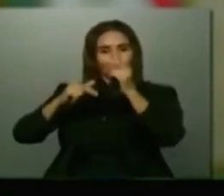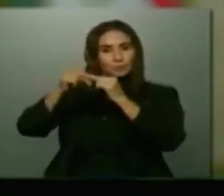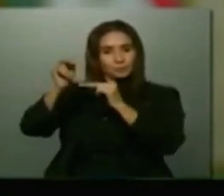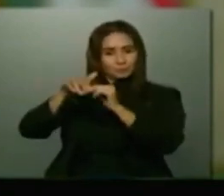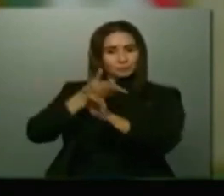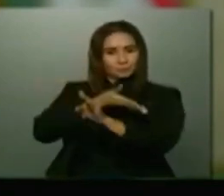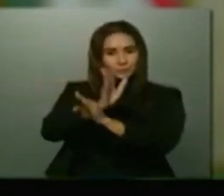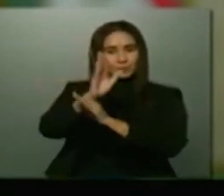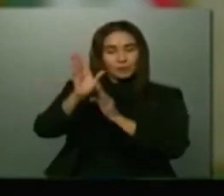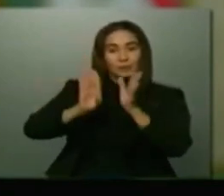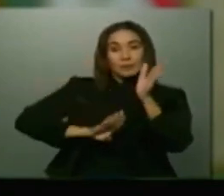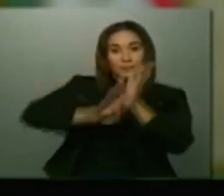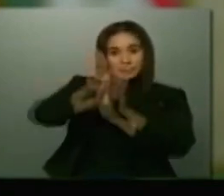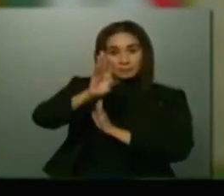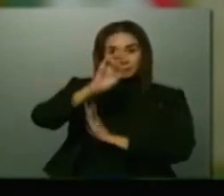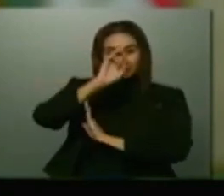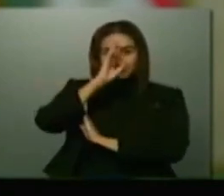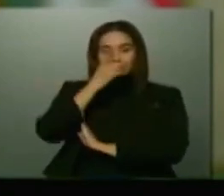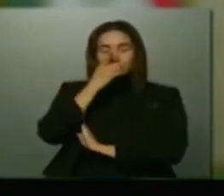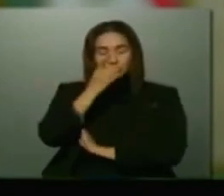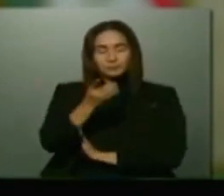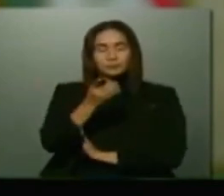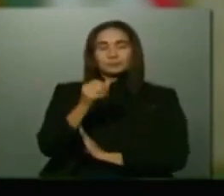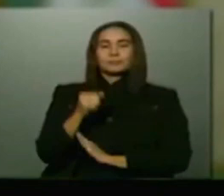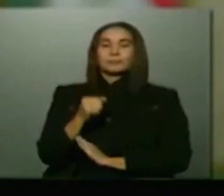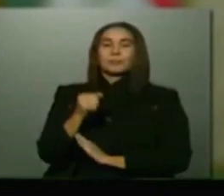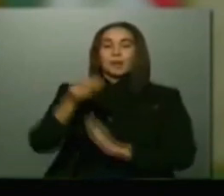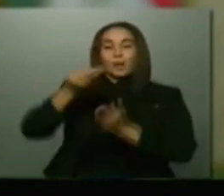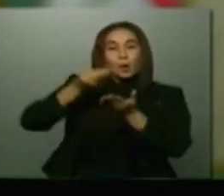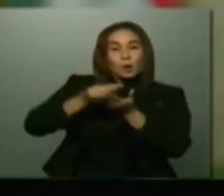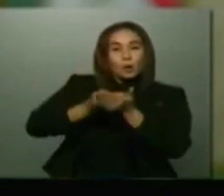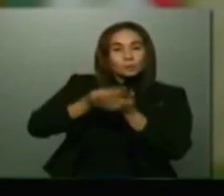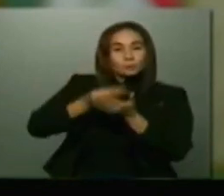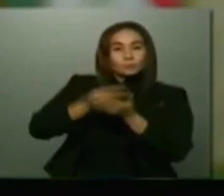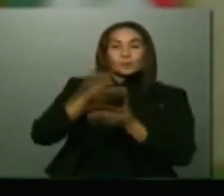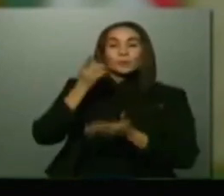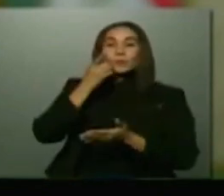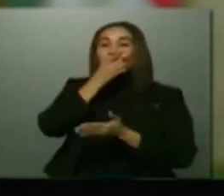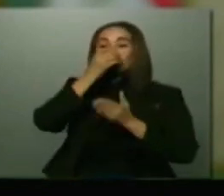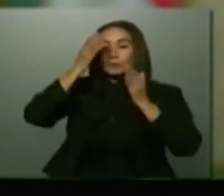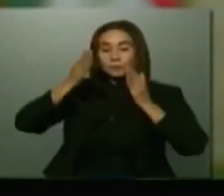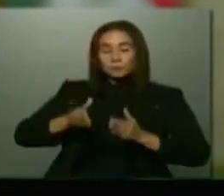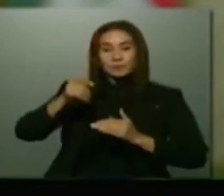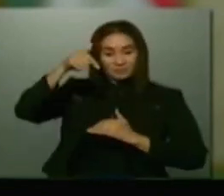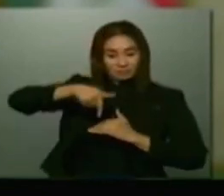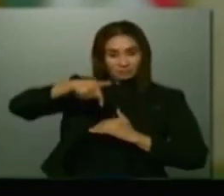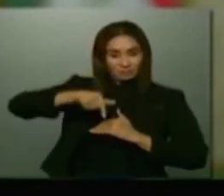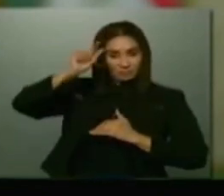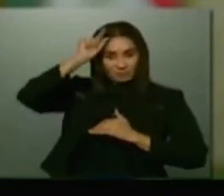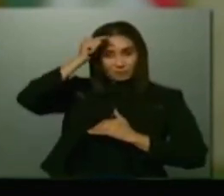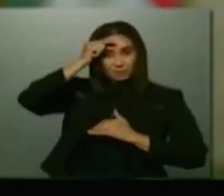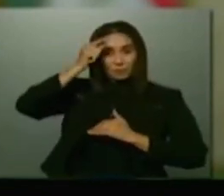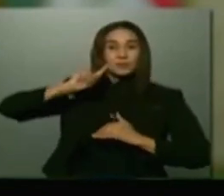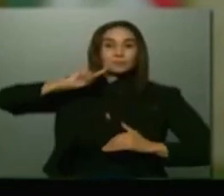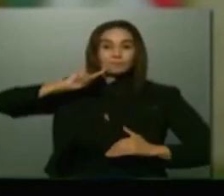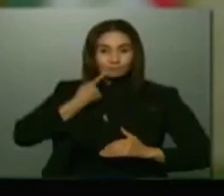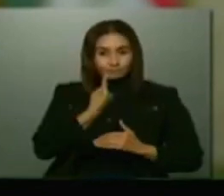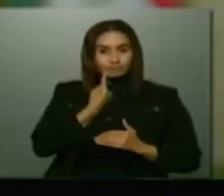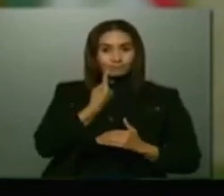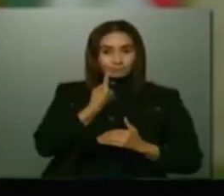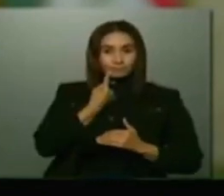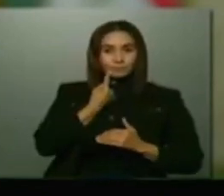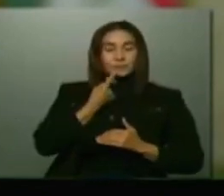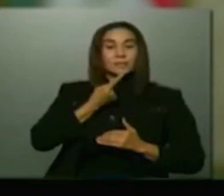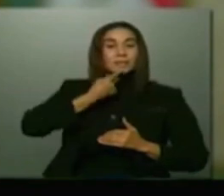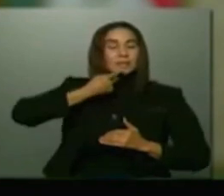desarrollo económico de nuestro país. Con el dinero de los dominicanos, en este gobierno no se juega. Se